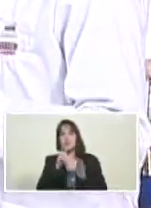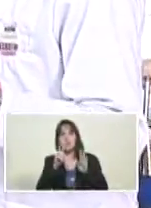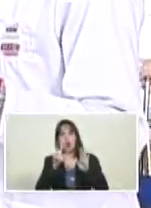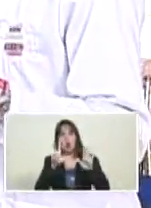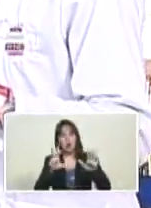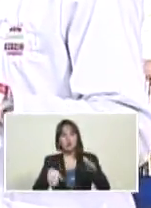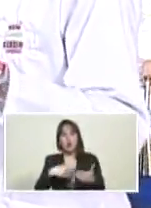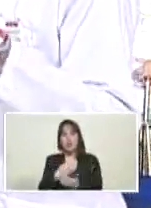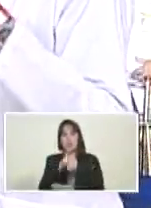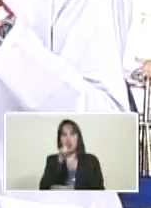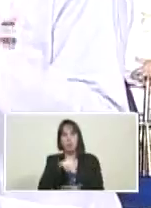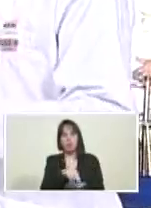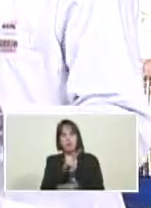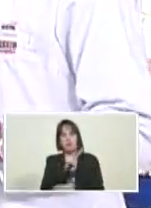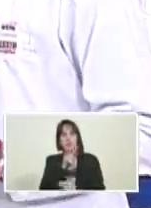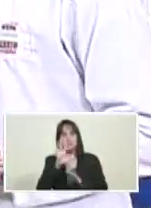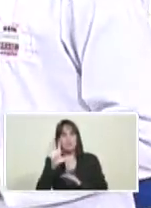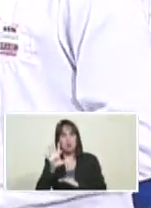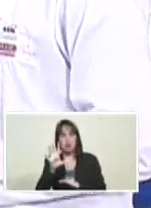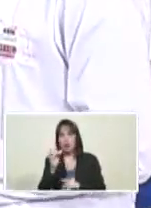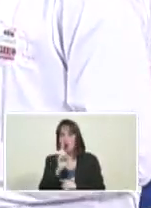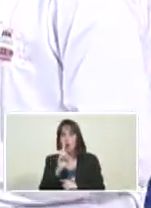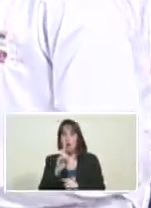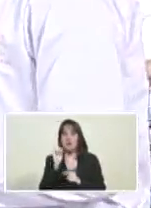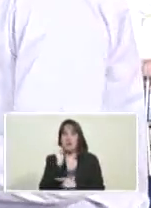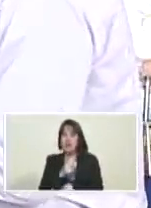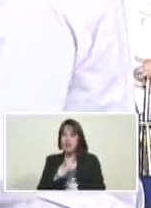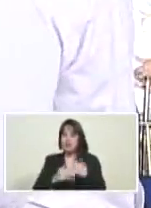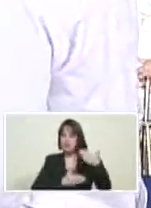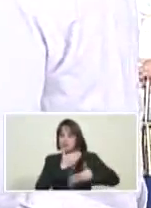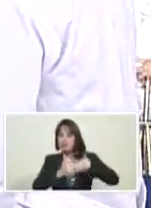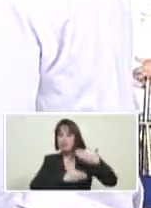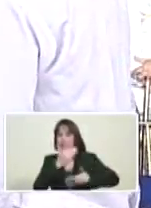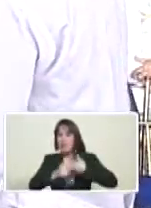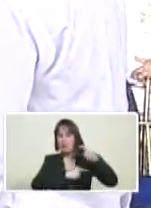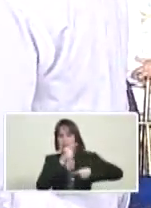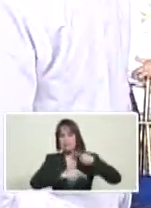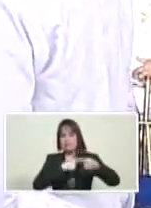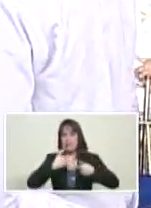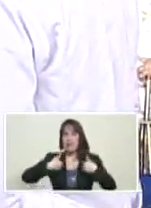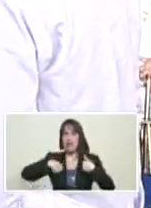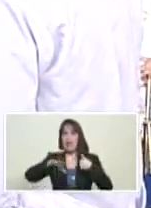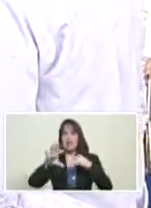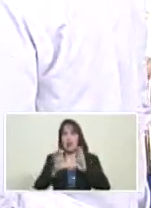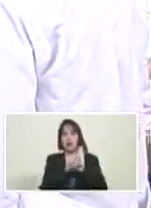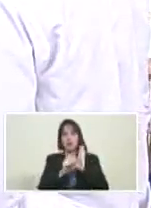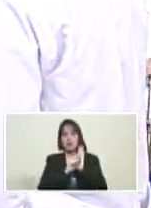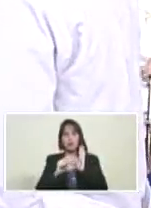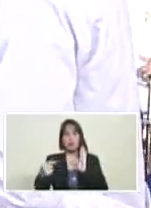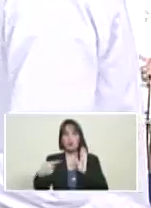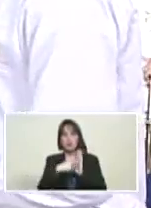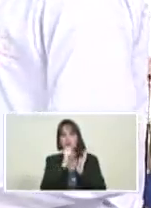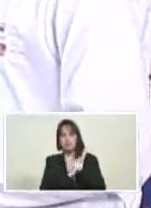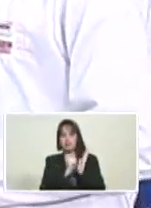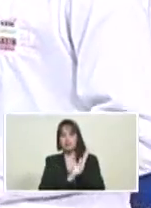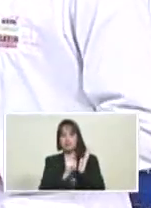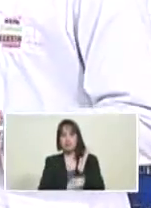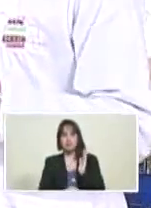2025, sino que sea perpetuo, constituido en nuestra Carta Magna de la Asamblea Nacional Constituyente.